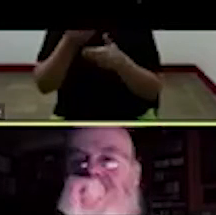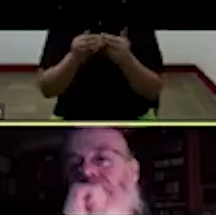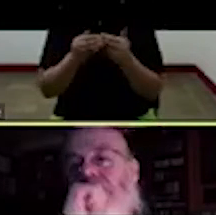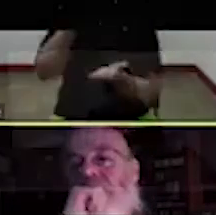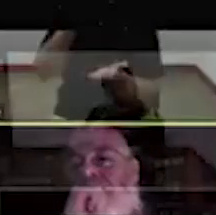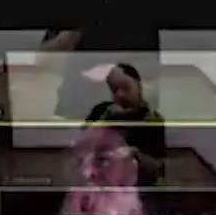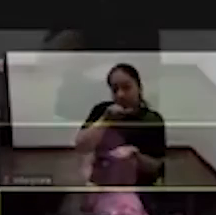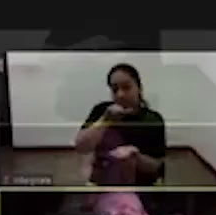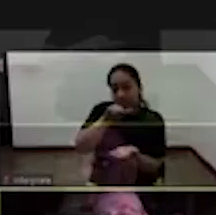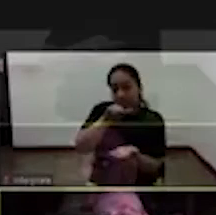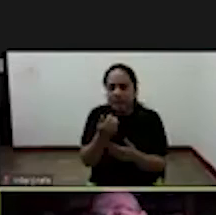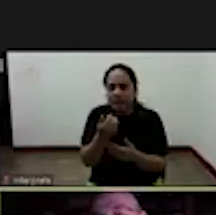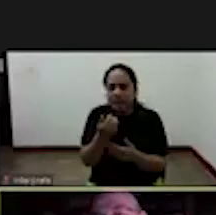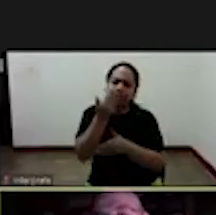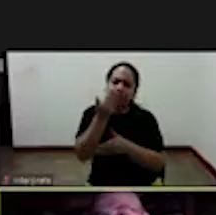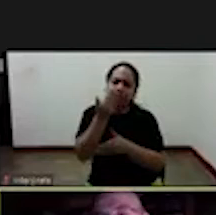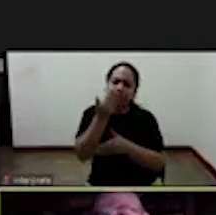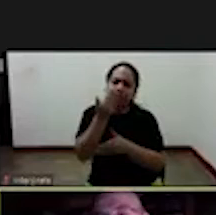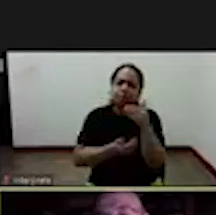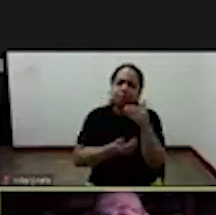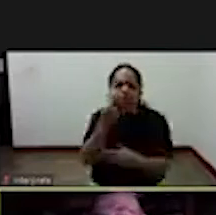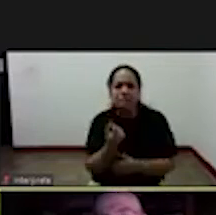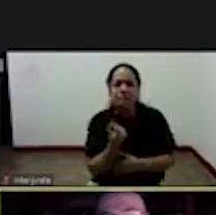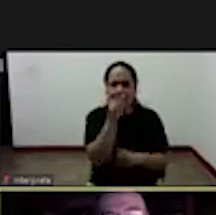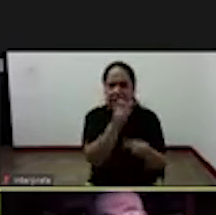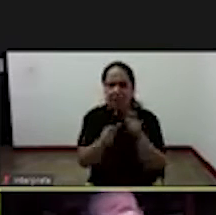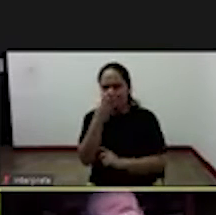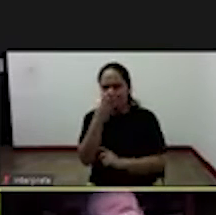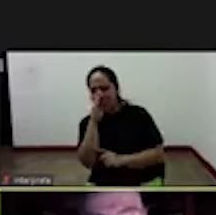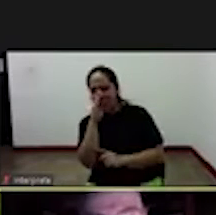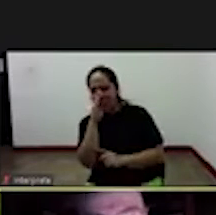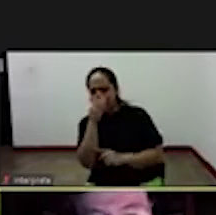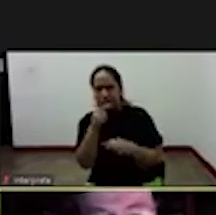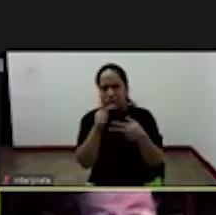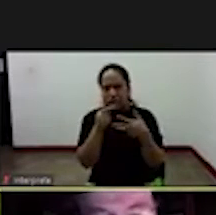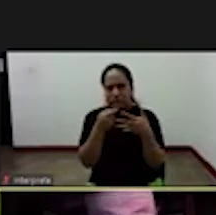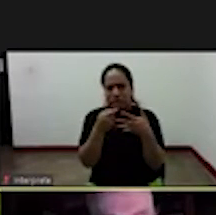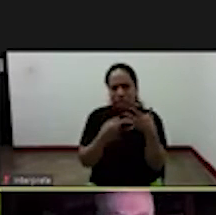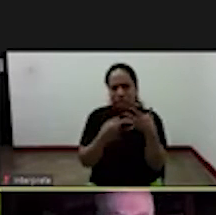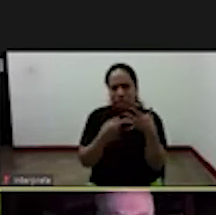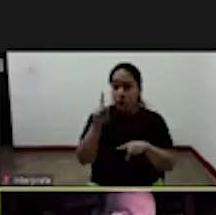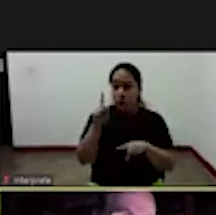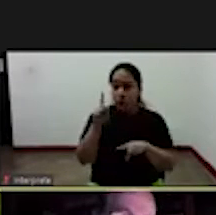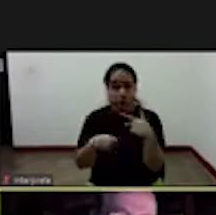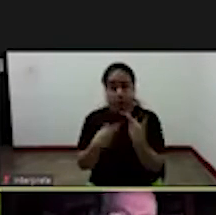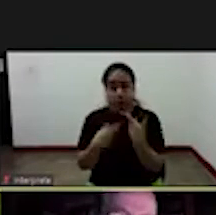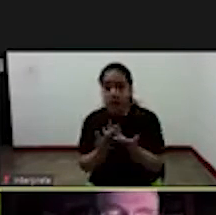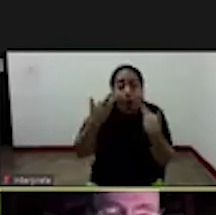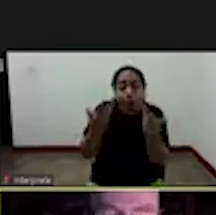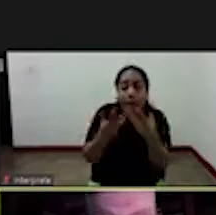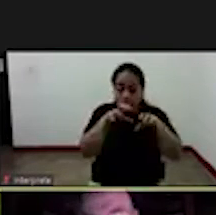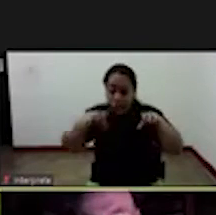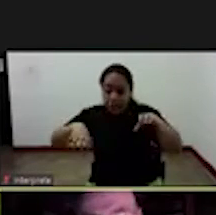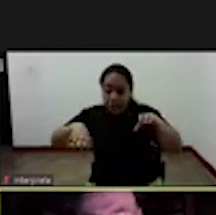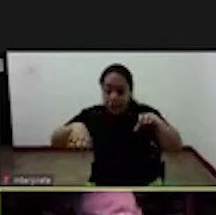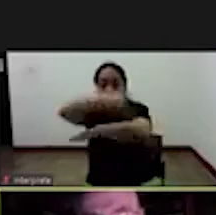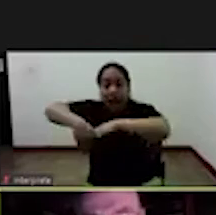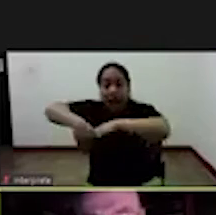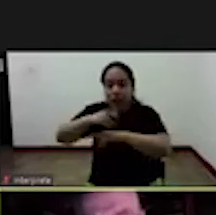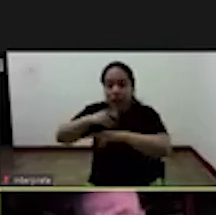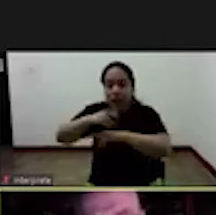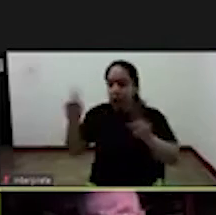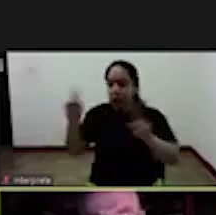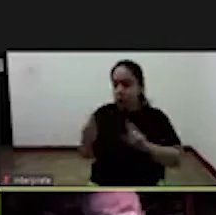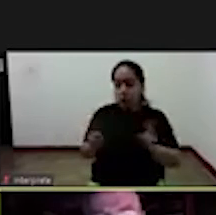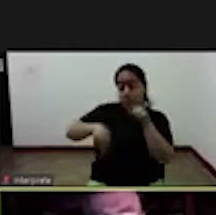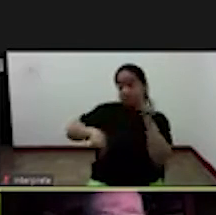primeras inquietudes. No, eso no se puede hacer en Suecia. Usted no puede poner ruido en las calles. Punto.